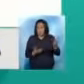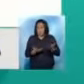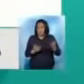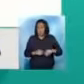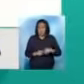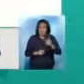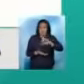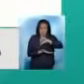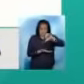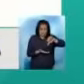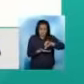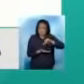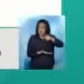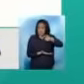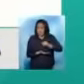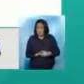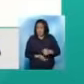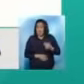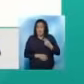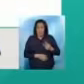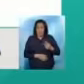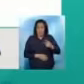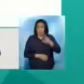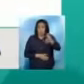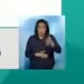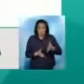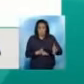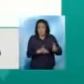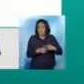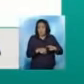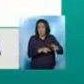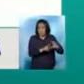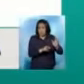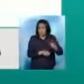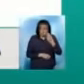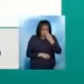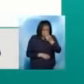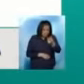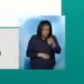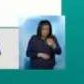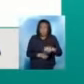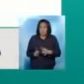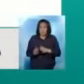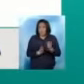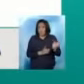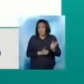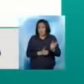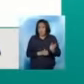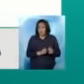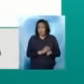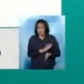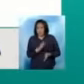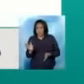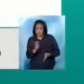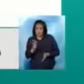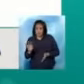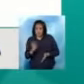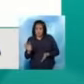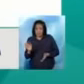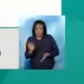la Plaza de Armas, a 2 cuadras del río Piura. Miren ustedes, en la parte izquierda de su